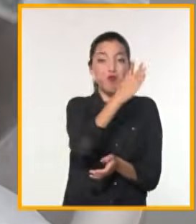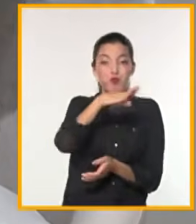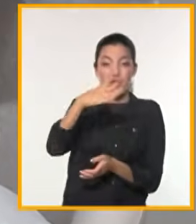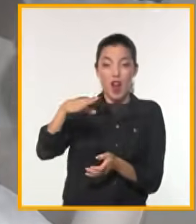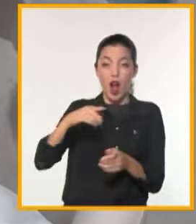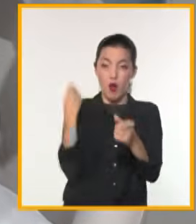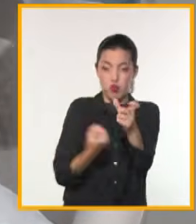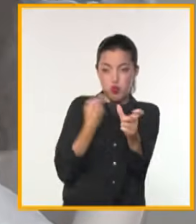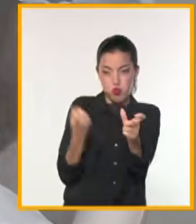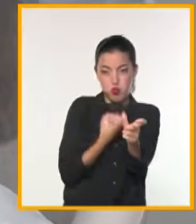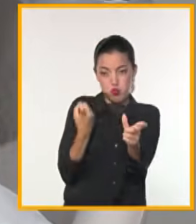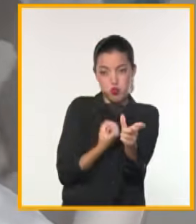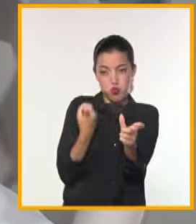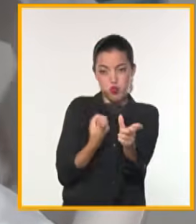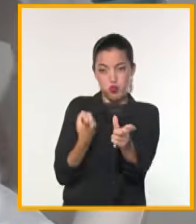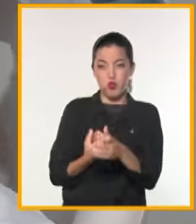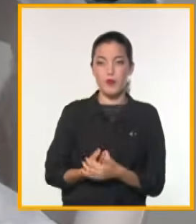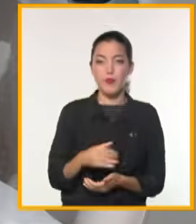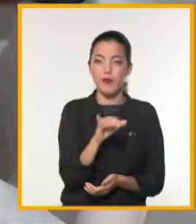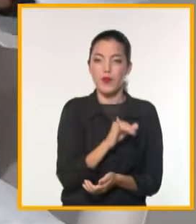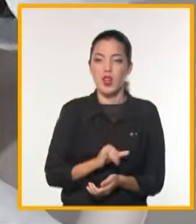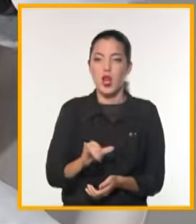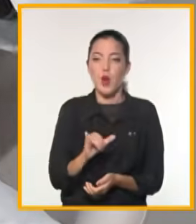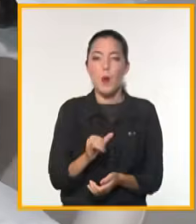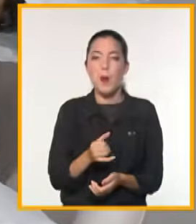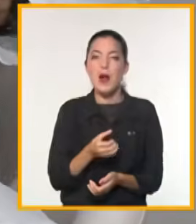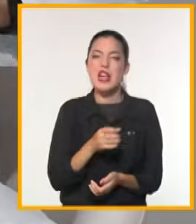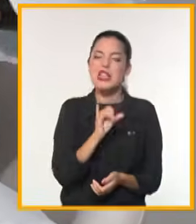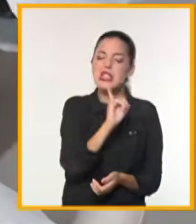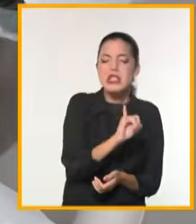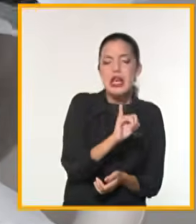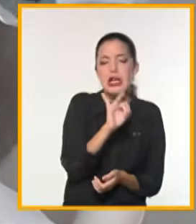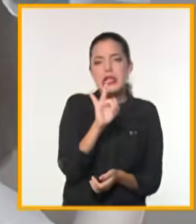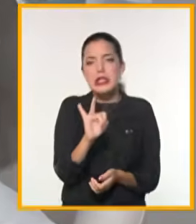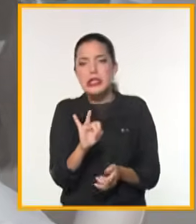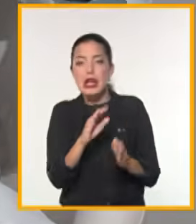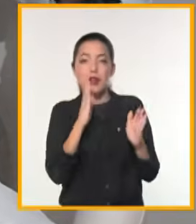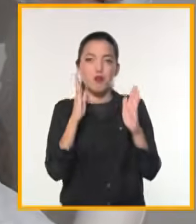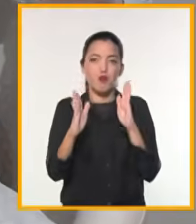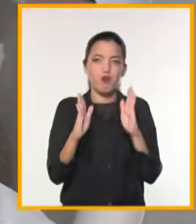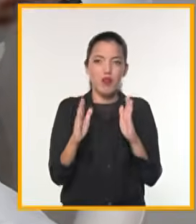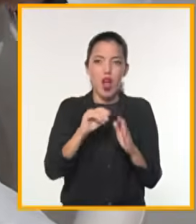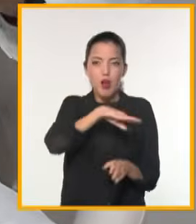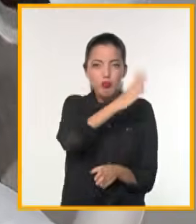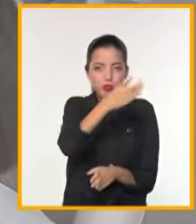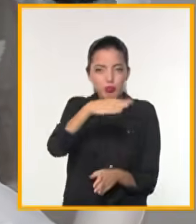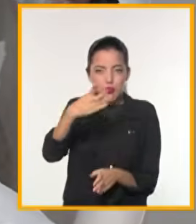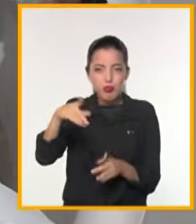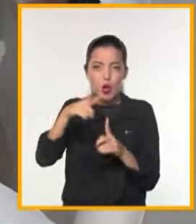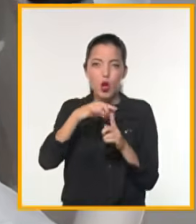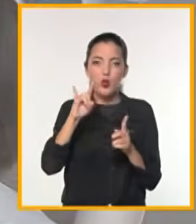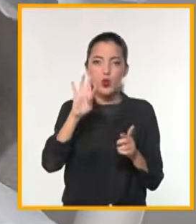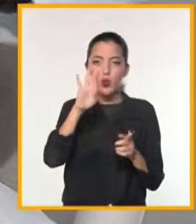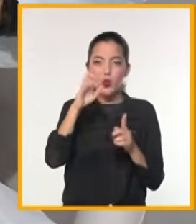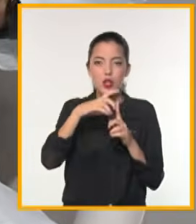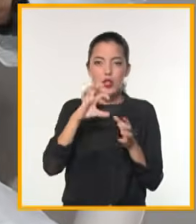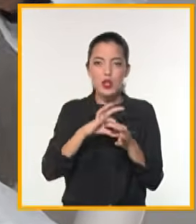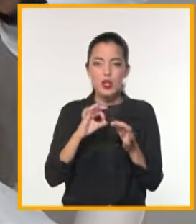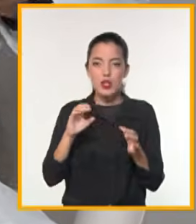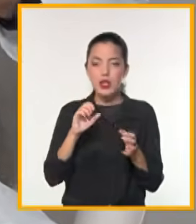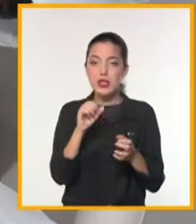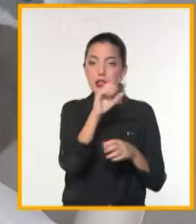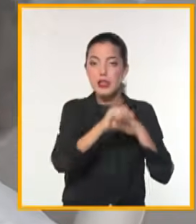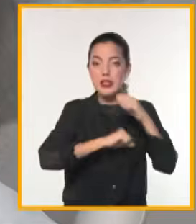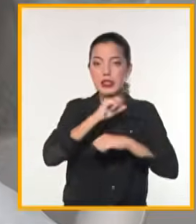Allí subí 6, 7 veces el Pico Turquino, estuvimos un tiempo allí y después, bueno, bajamos